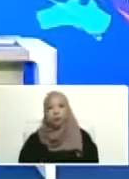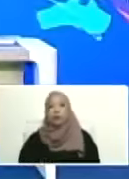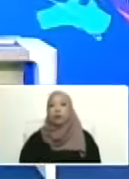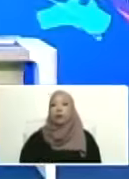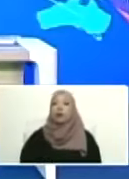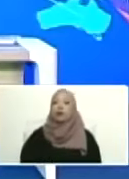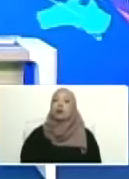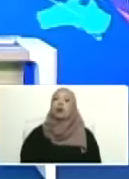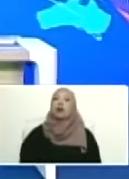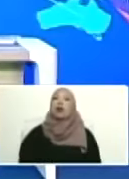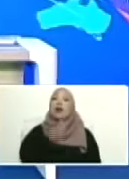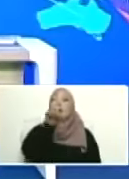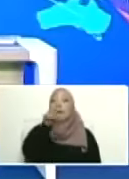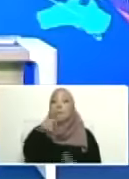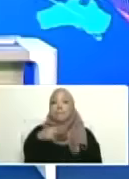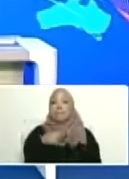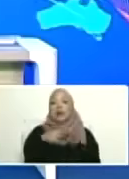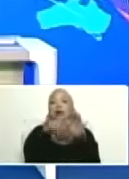1492,